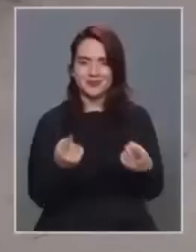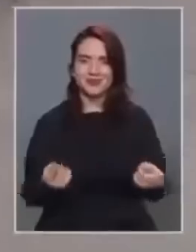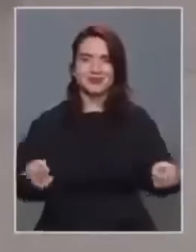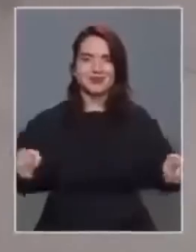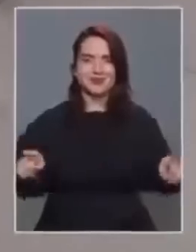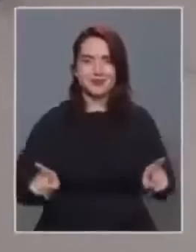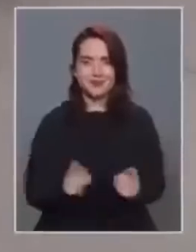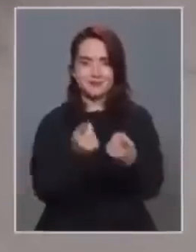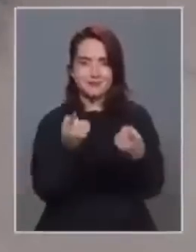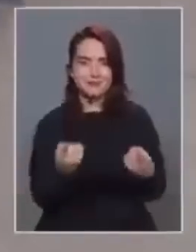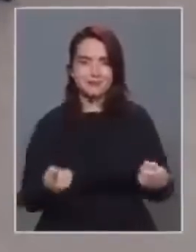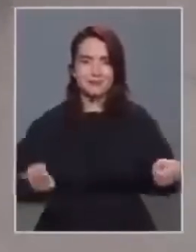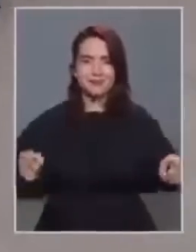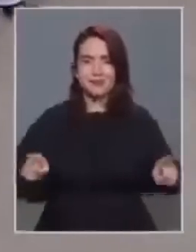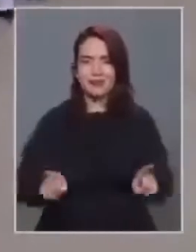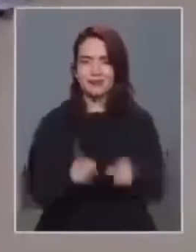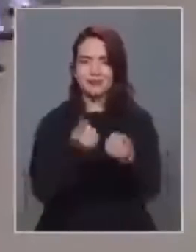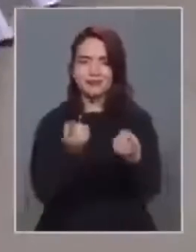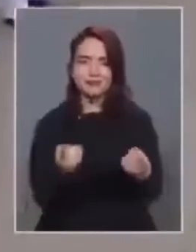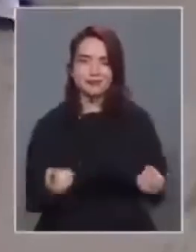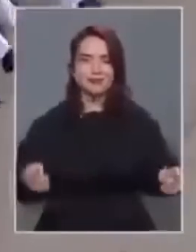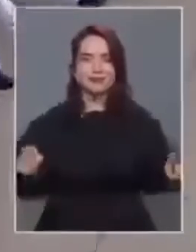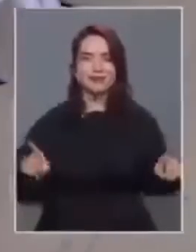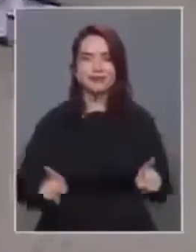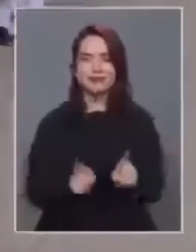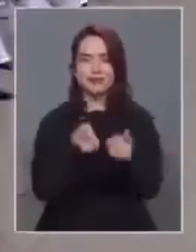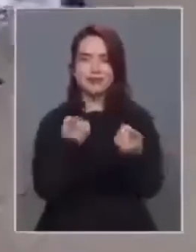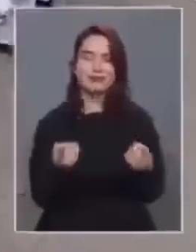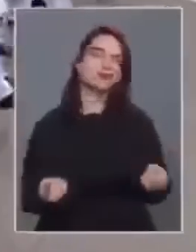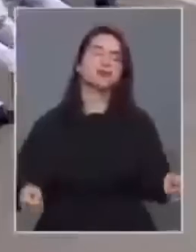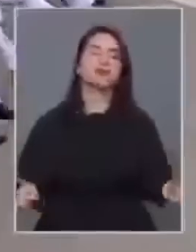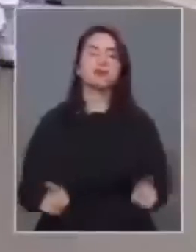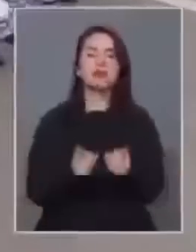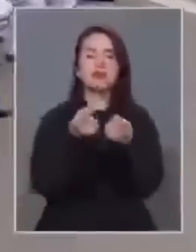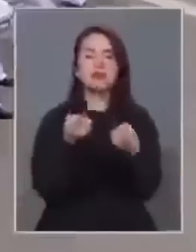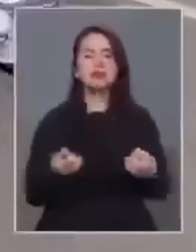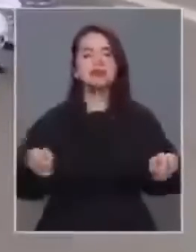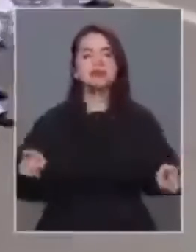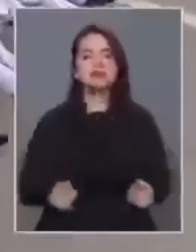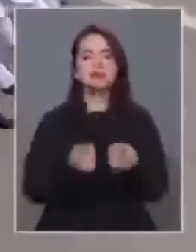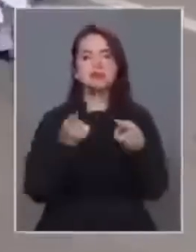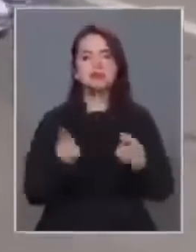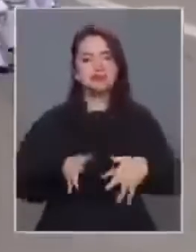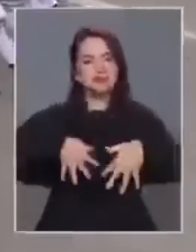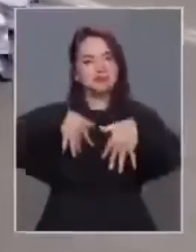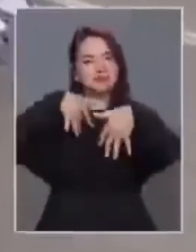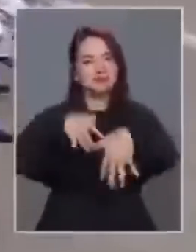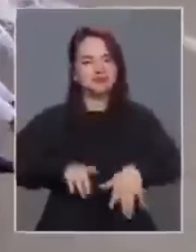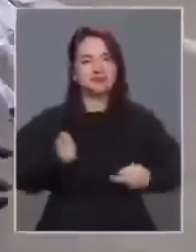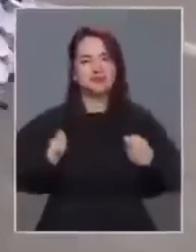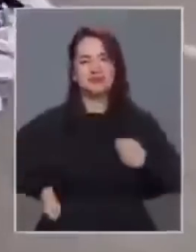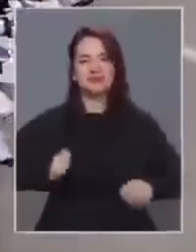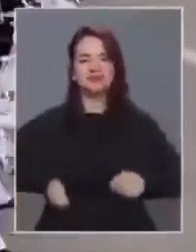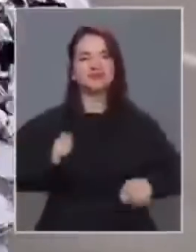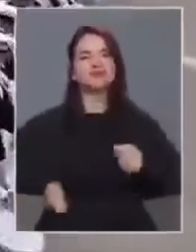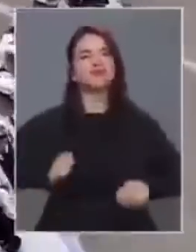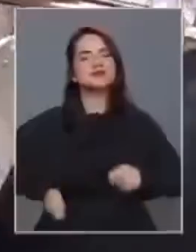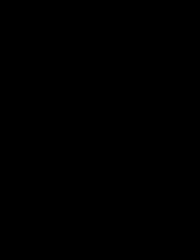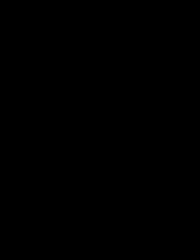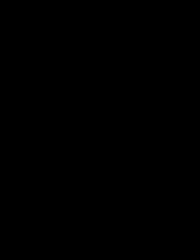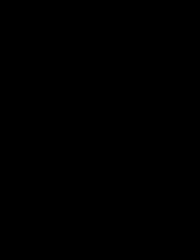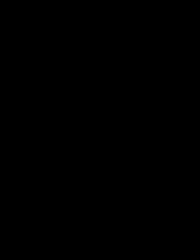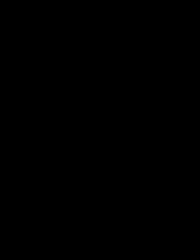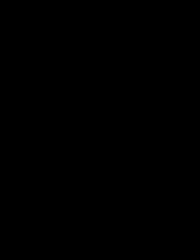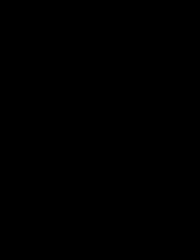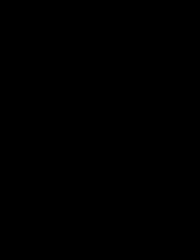¡Cuánta coordinación! ¿Sí ves? ¡Qué belleza! Me gusta cómo tocan el redoblante, la verdad. Es genial,